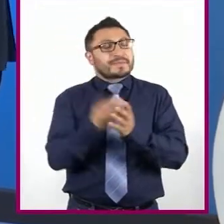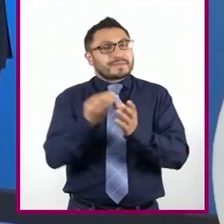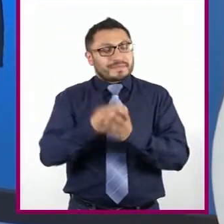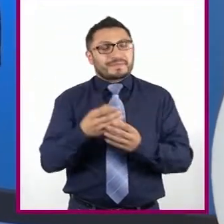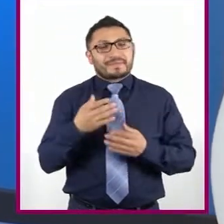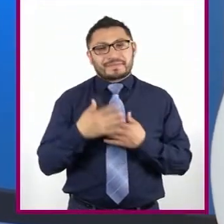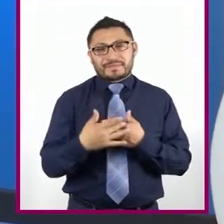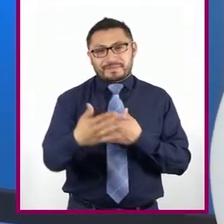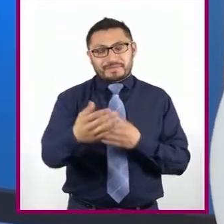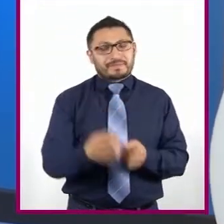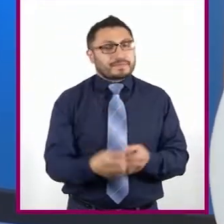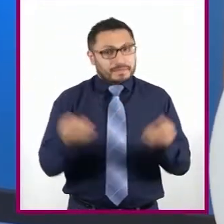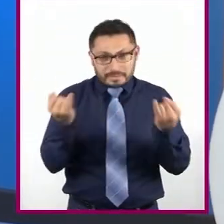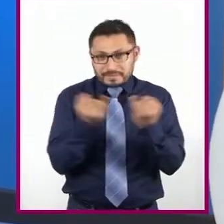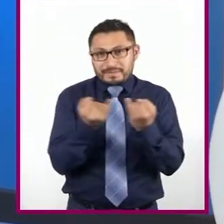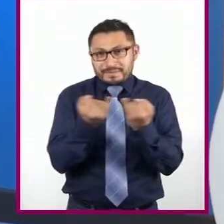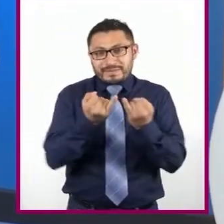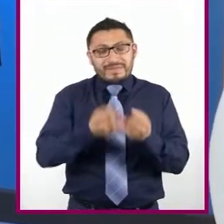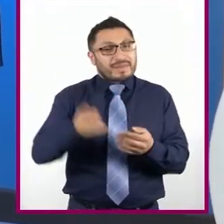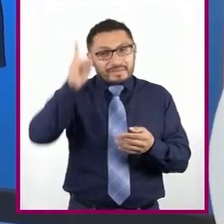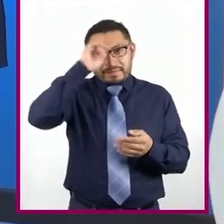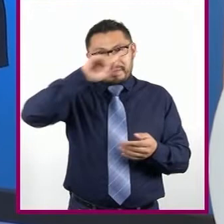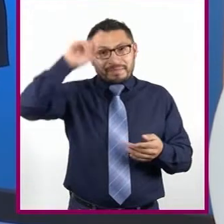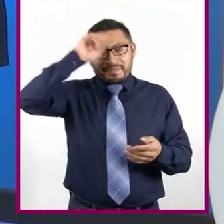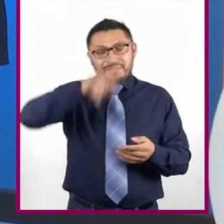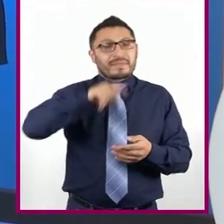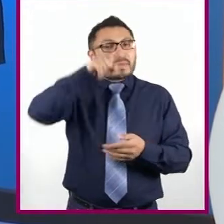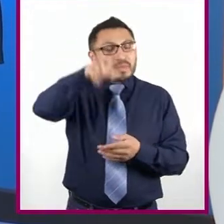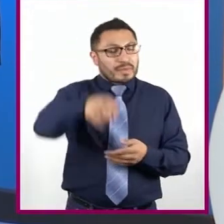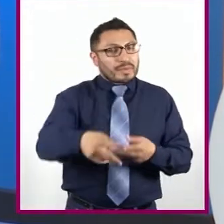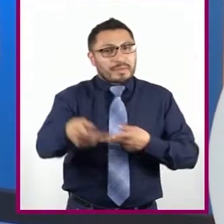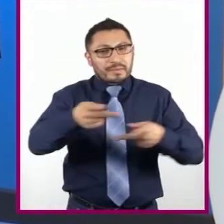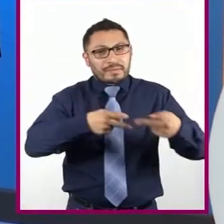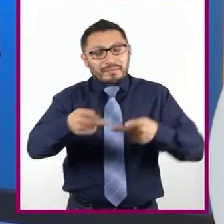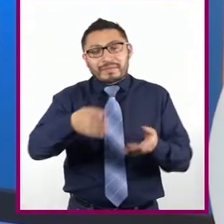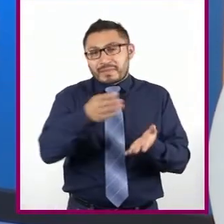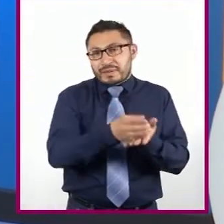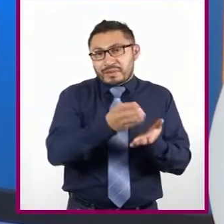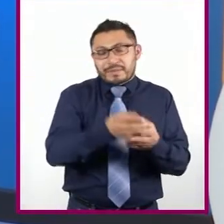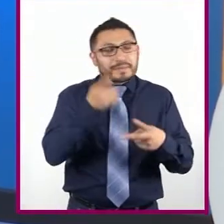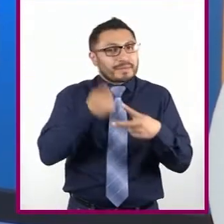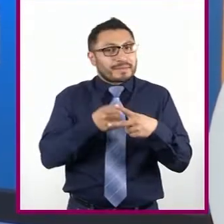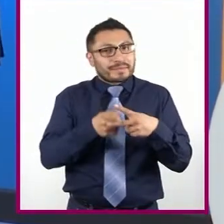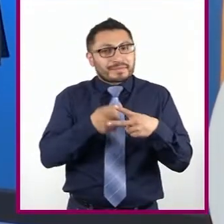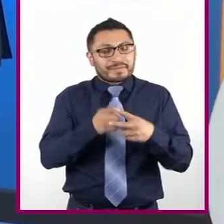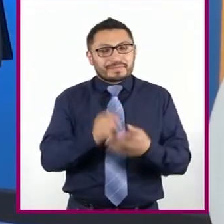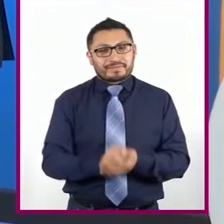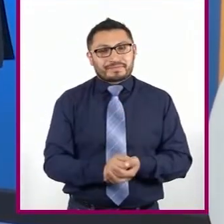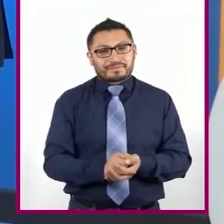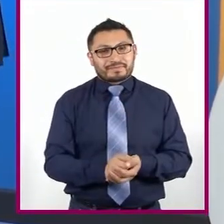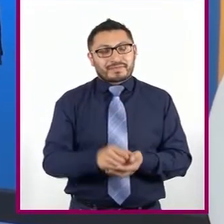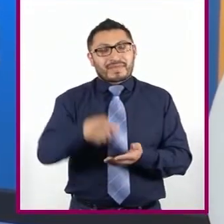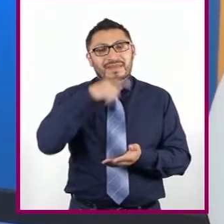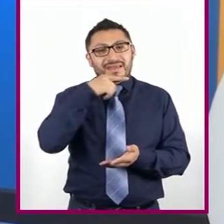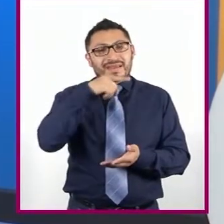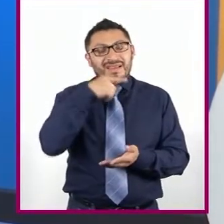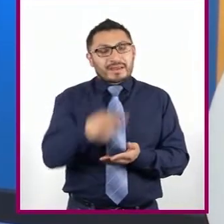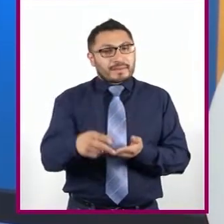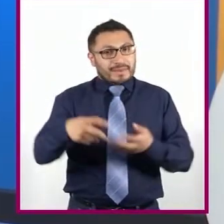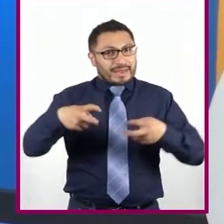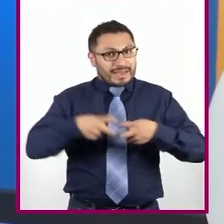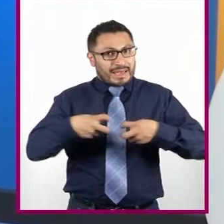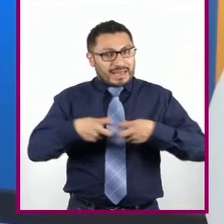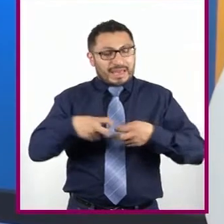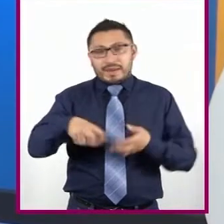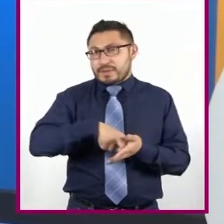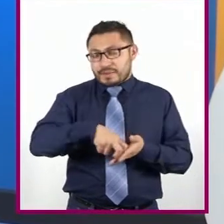esta. Por lo mismo, les sugerimos que tengan con ustedes su cuaderno de matemáticas, un lápiz y goma.